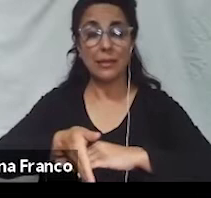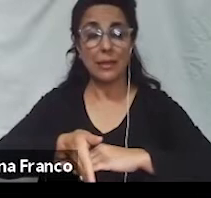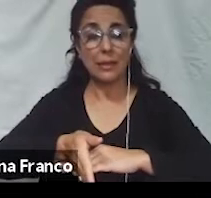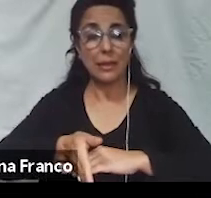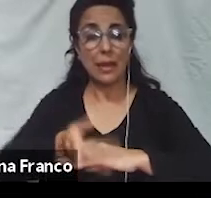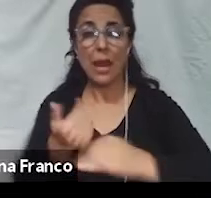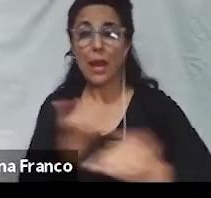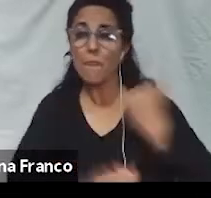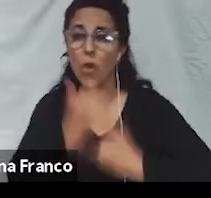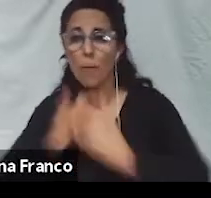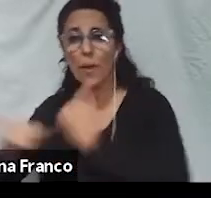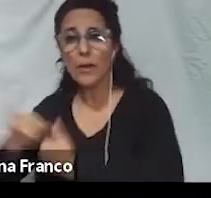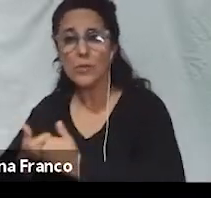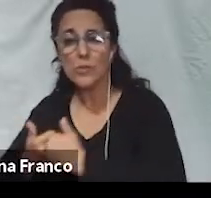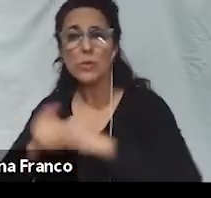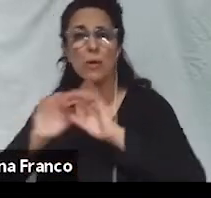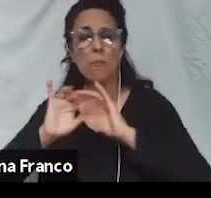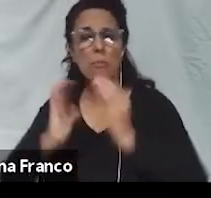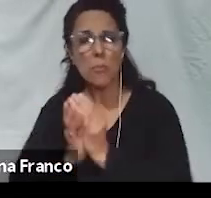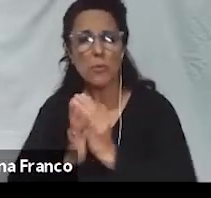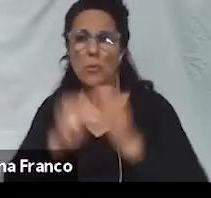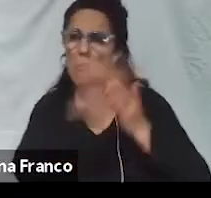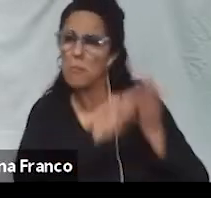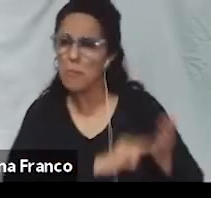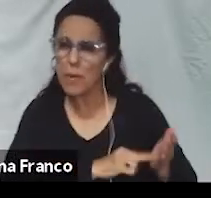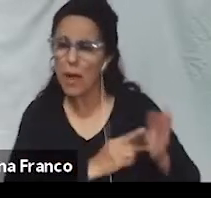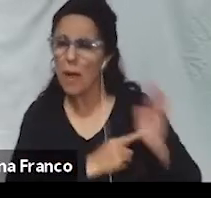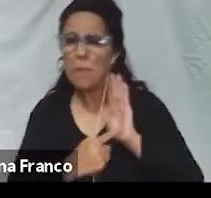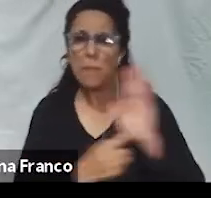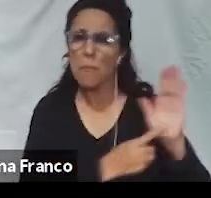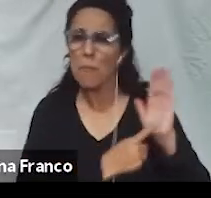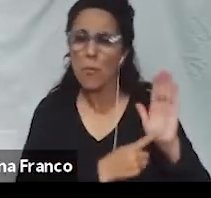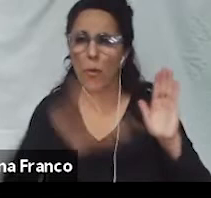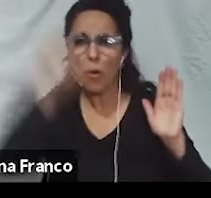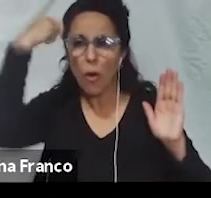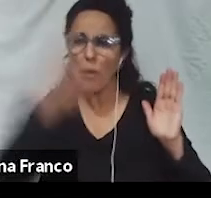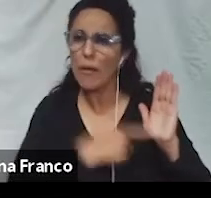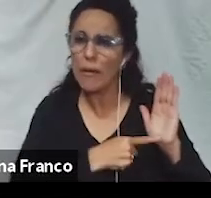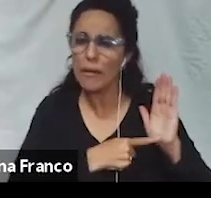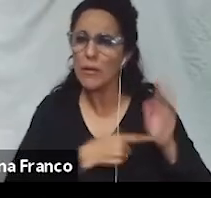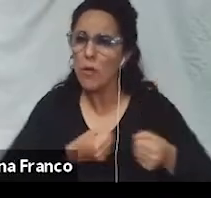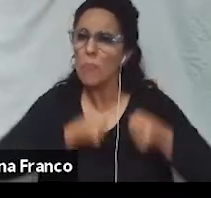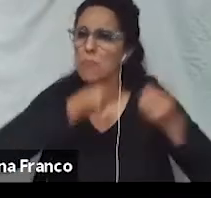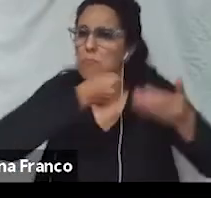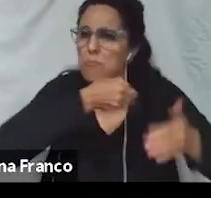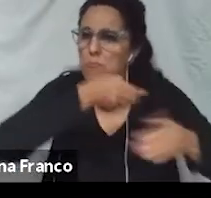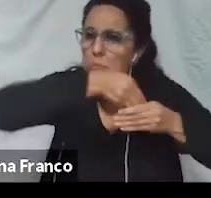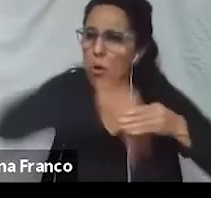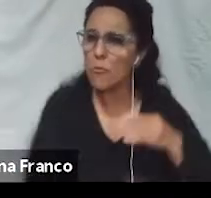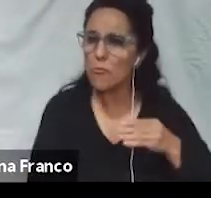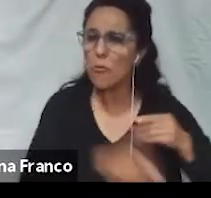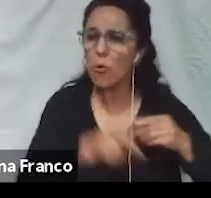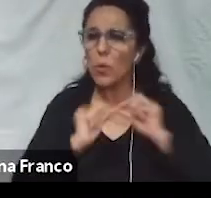establece en la Convención Internacional de Derechos de Personas con Discapacidad en el preámbulo, y también se hace énfasis en